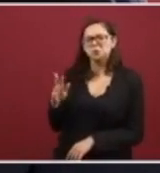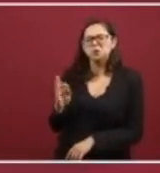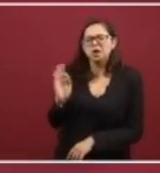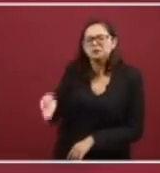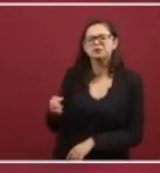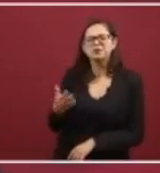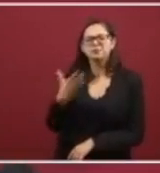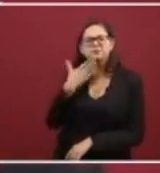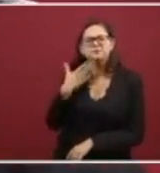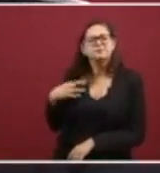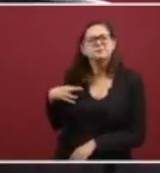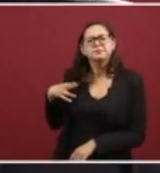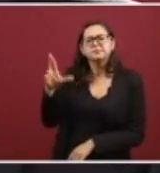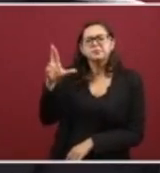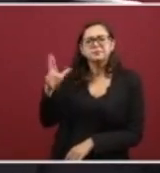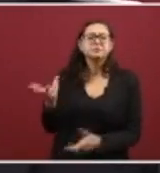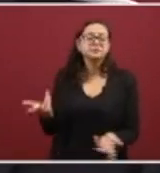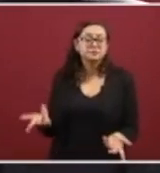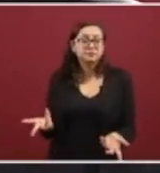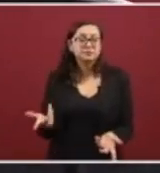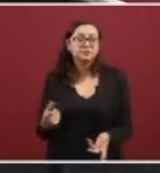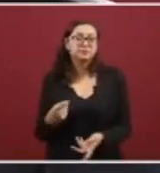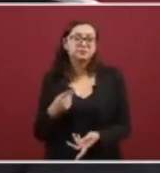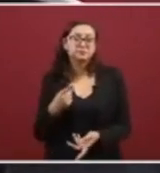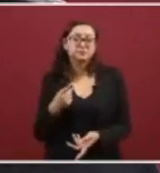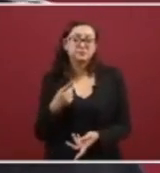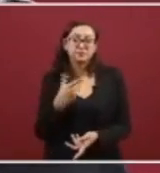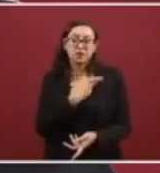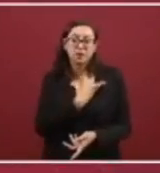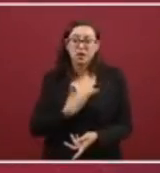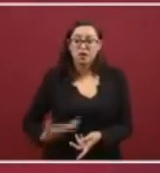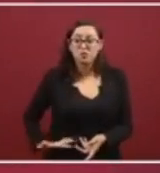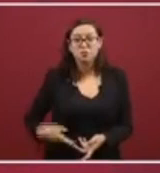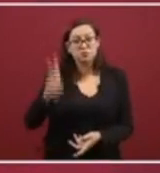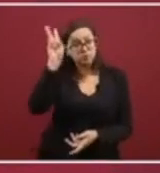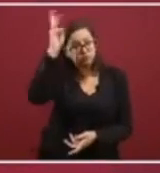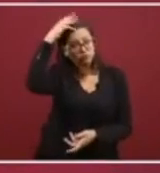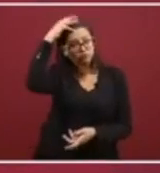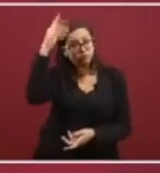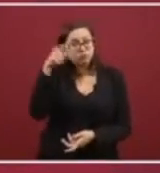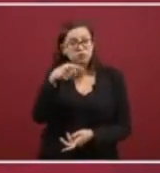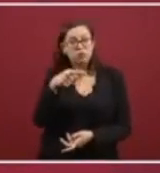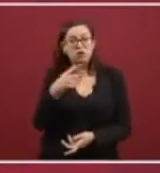reconocer de que hubo voluntad de parte del presidente Trump.